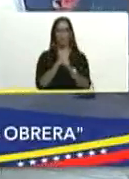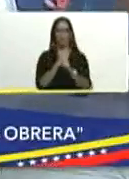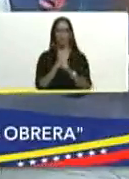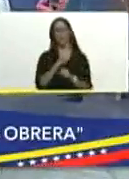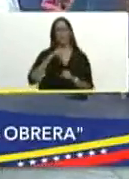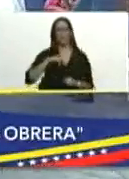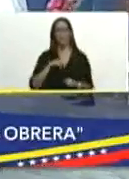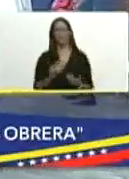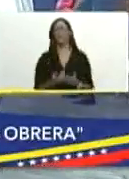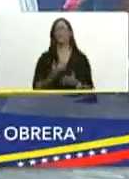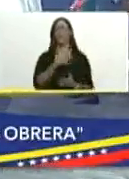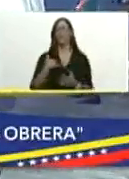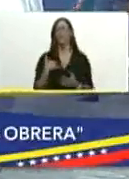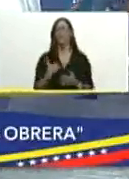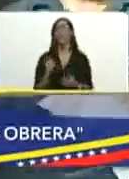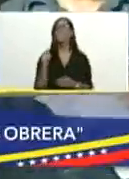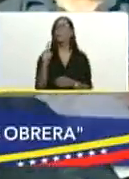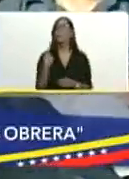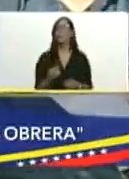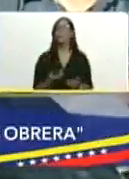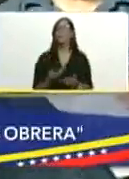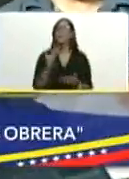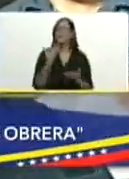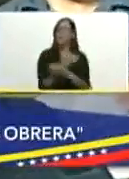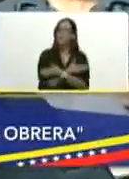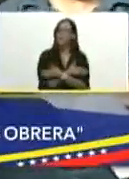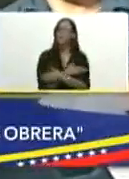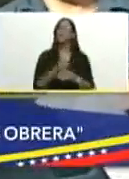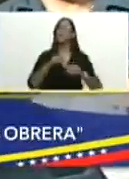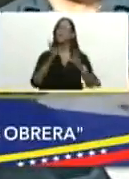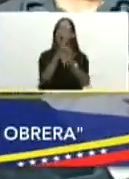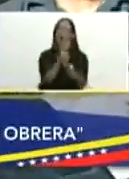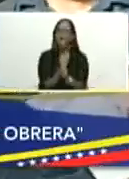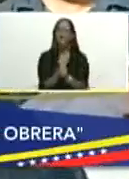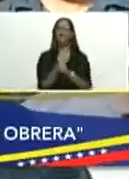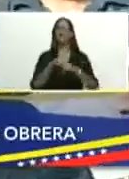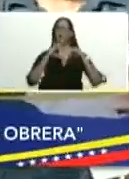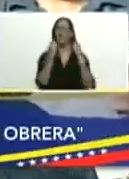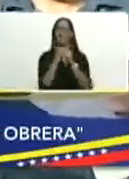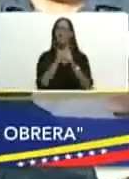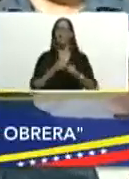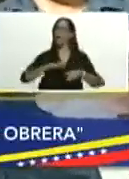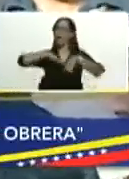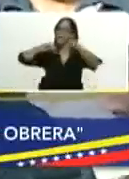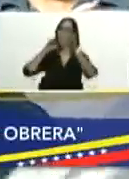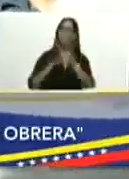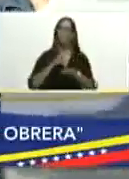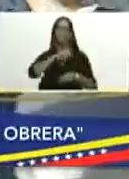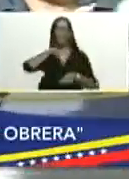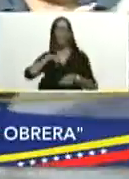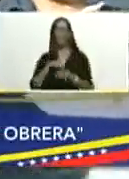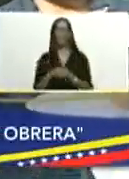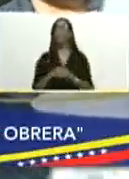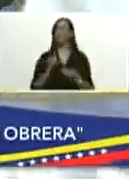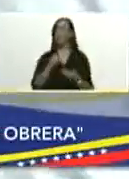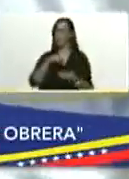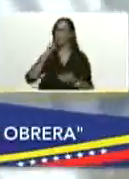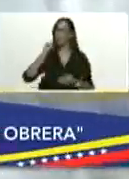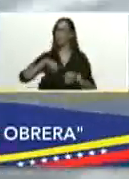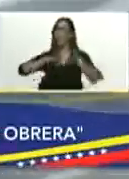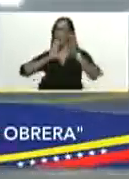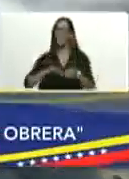nosotros queremos primeramente felicitarlo por la confianza que usted ha tenido en esta clase Obrera cuente con nosotros presidente y cuente conmigo también